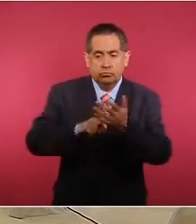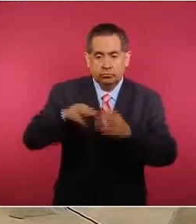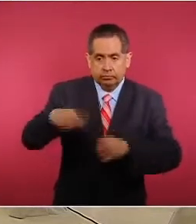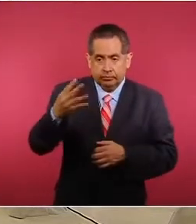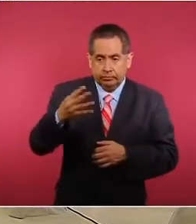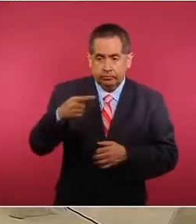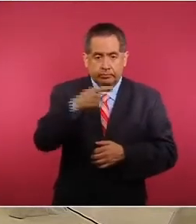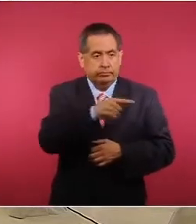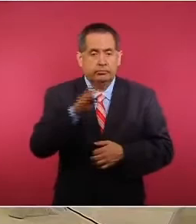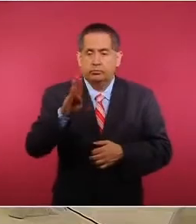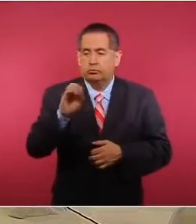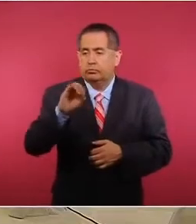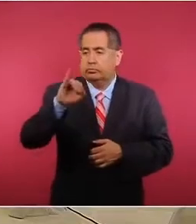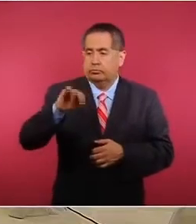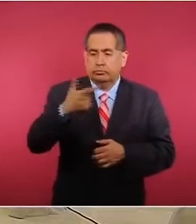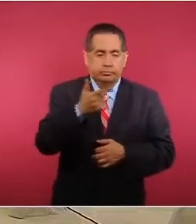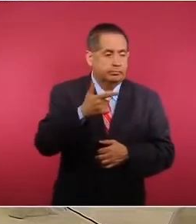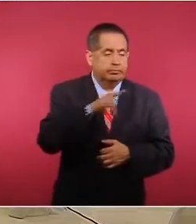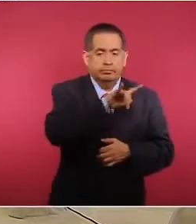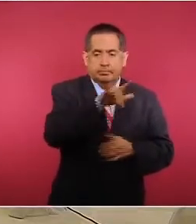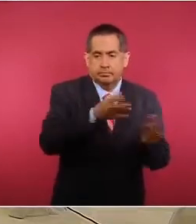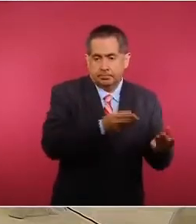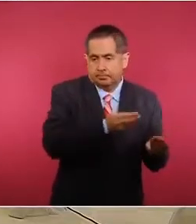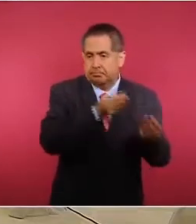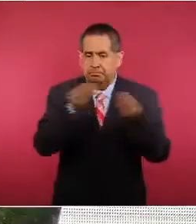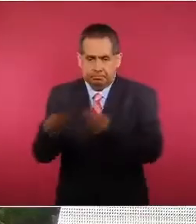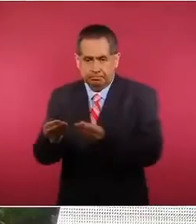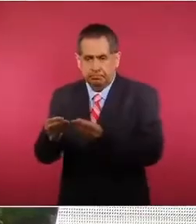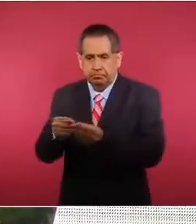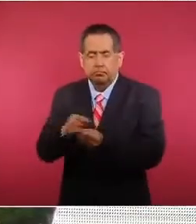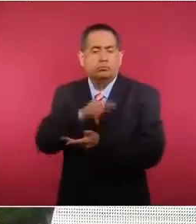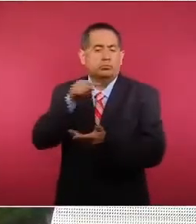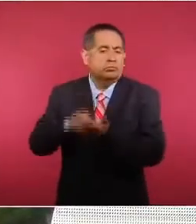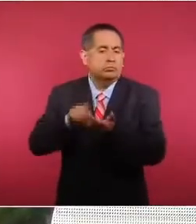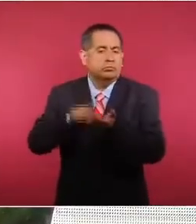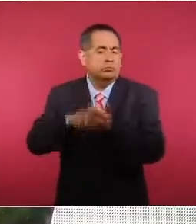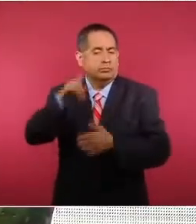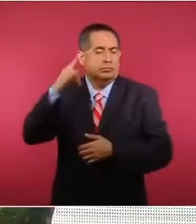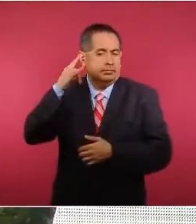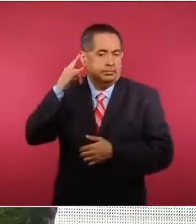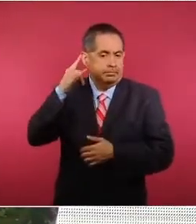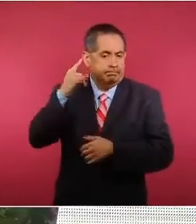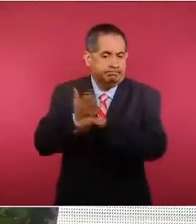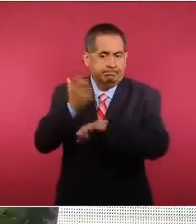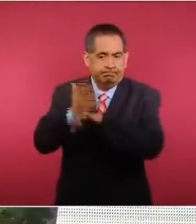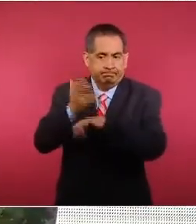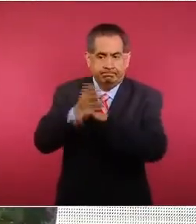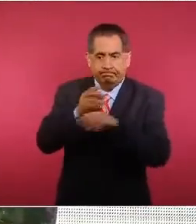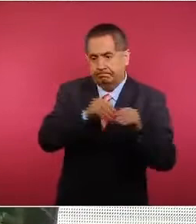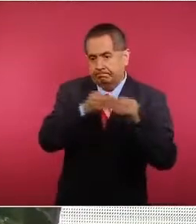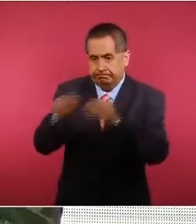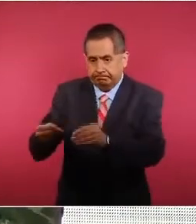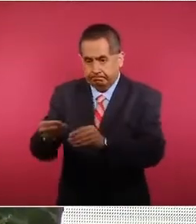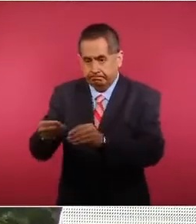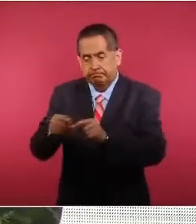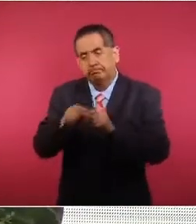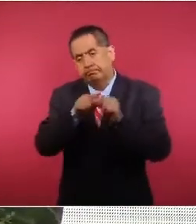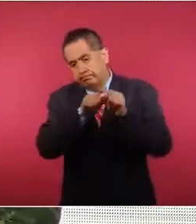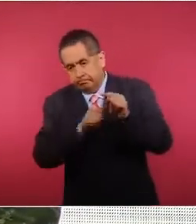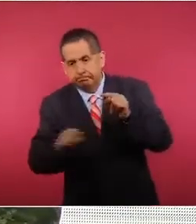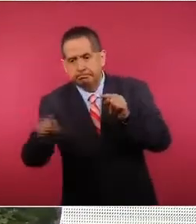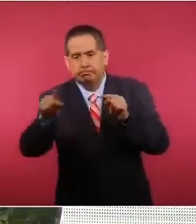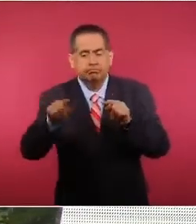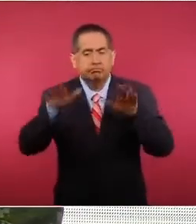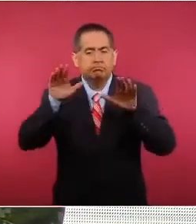la compañía Boeing entrega la aeronave en Charleston, Estados Unidos, y se traslada a la base aérea